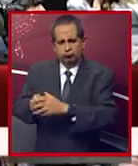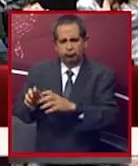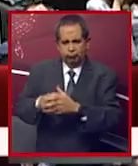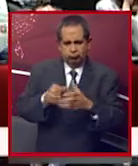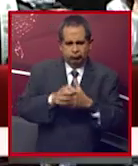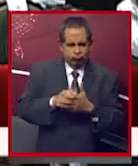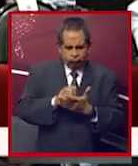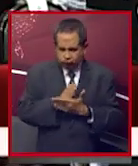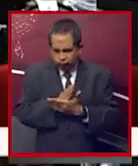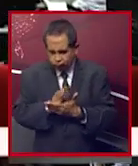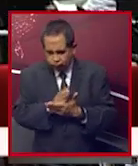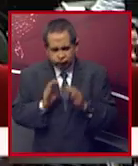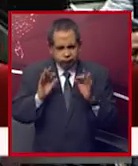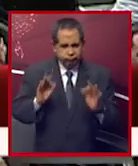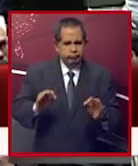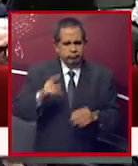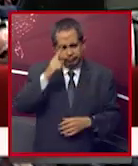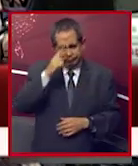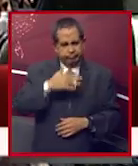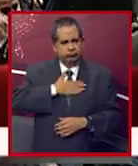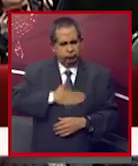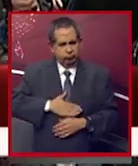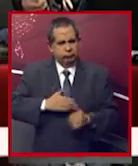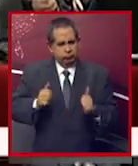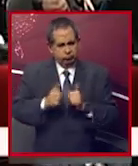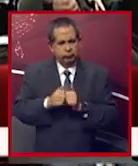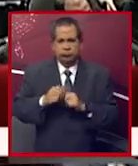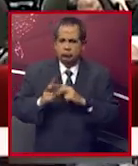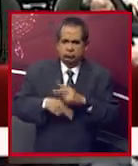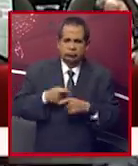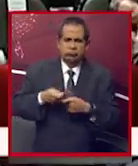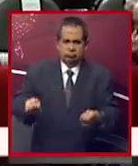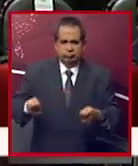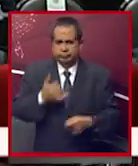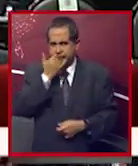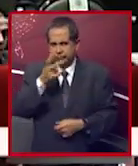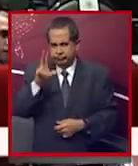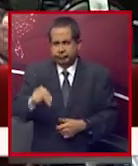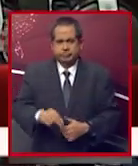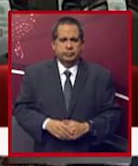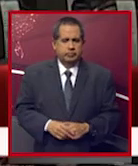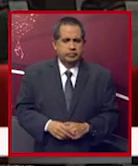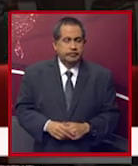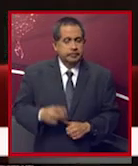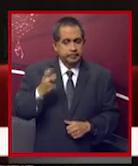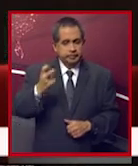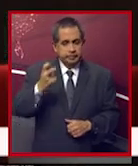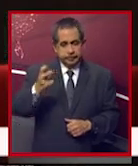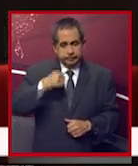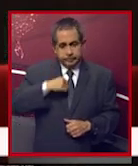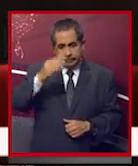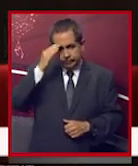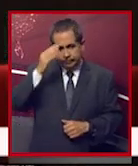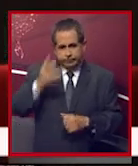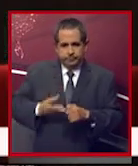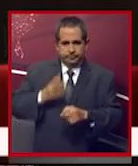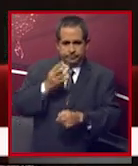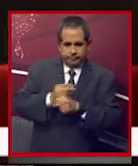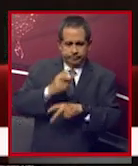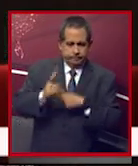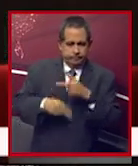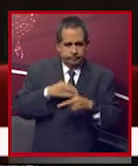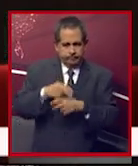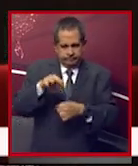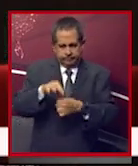una distribución injusta, inequitativa y erosionada de nuestra democracia. Por tal efecto, haremos realidad el